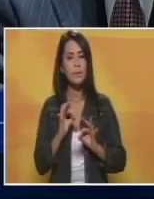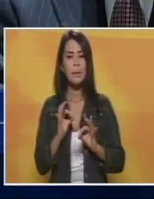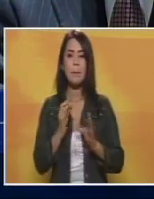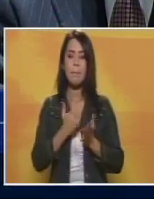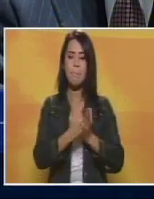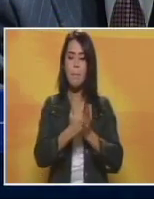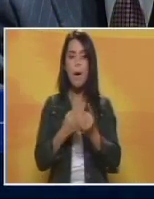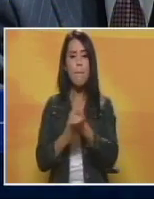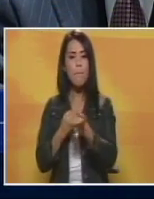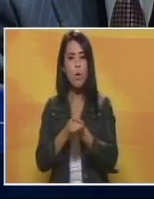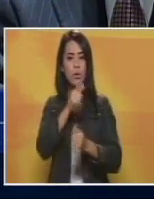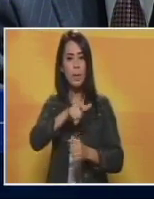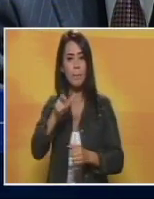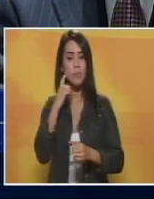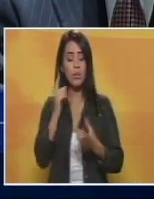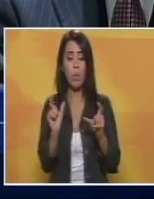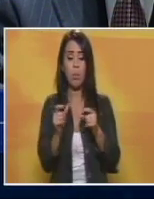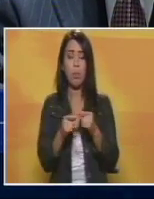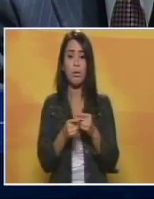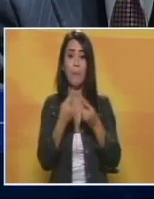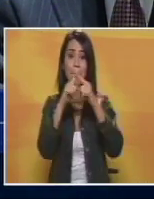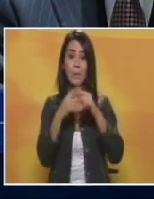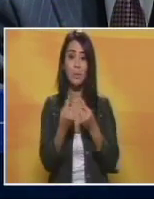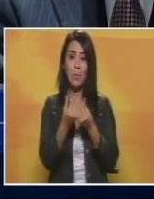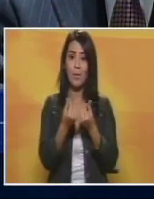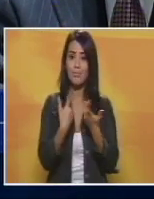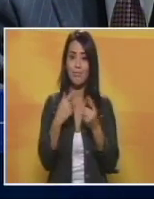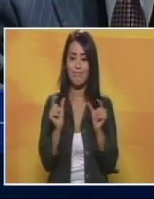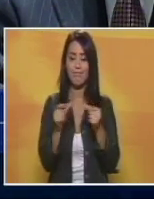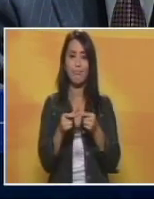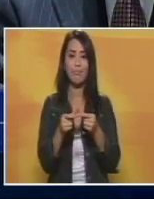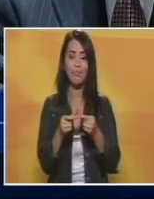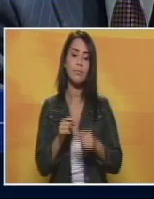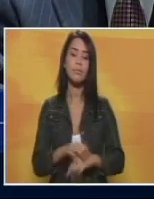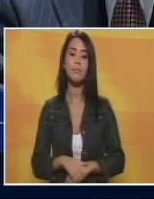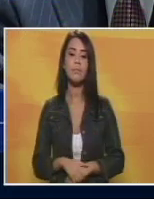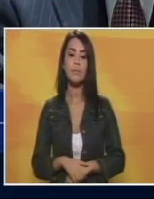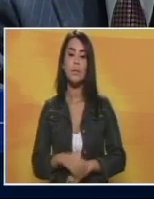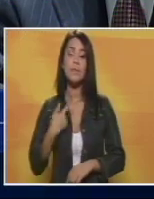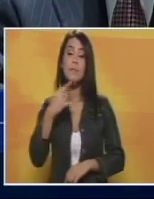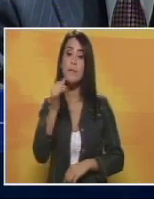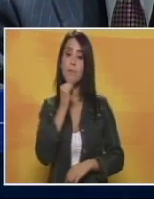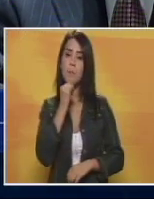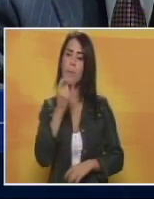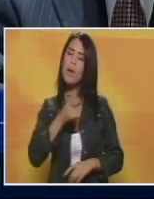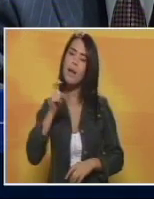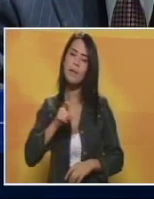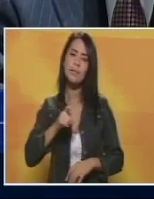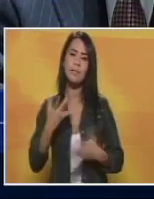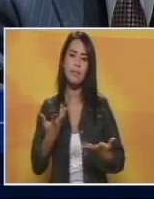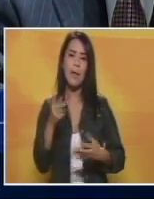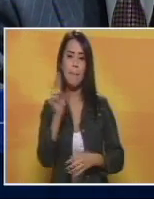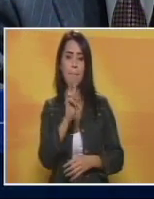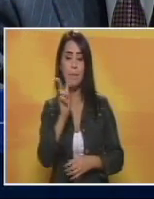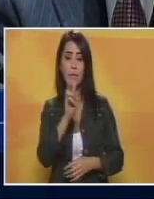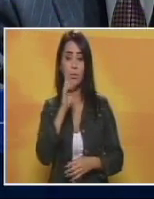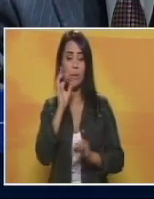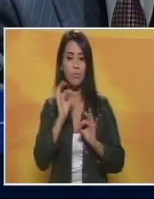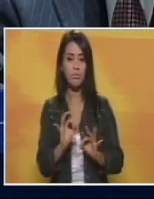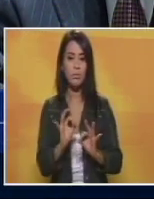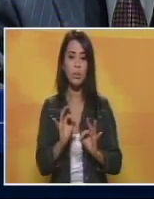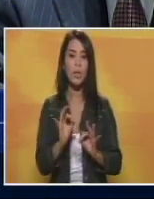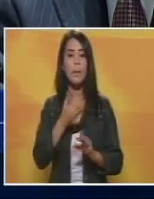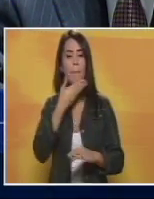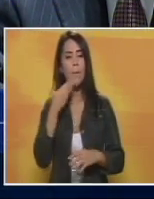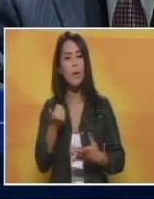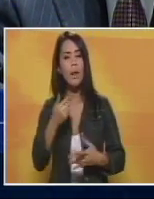sus estudios con un presupuesto reducido y disminuido. La rectora recalcó la necesidad que tiene Venezuela de un refrescamiento a